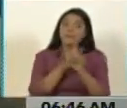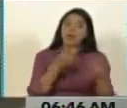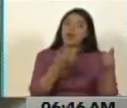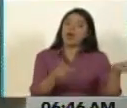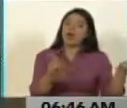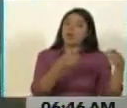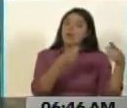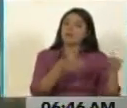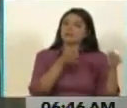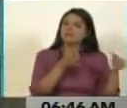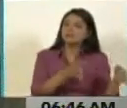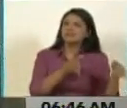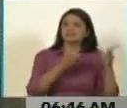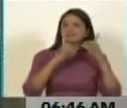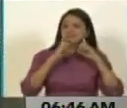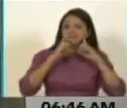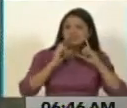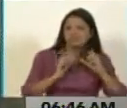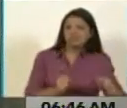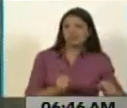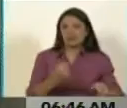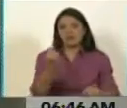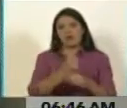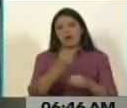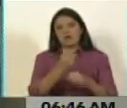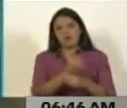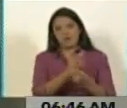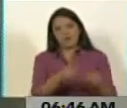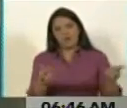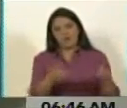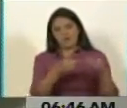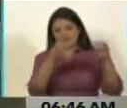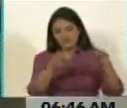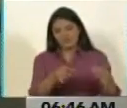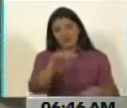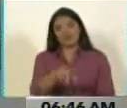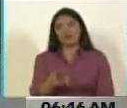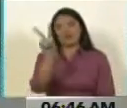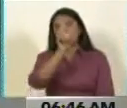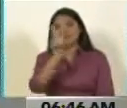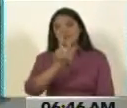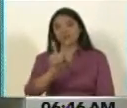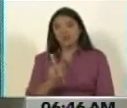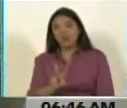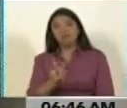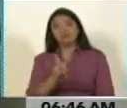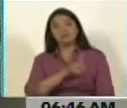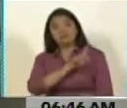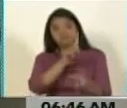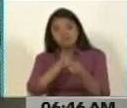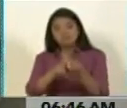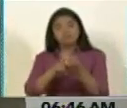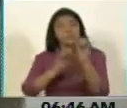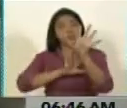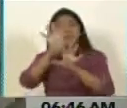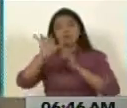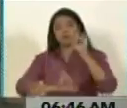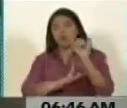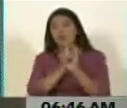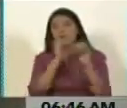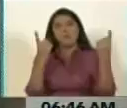para profesionalizar el oficio musical en Venezuela, que de cara a incorporarse a los circuitos internacionales de